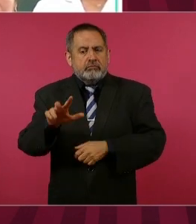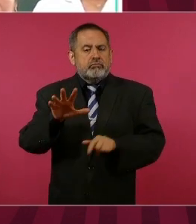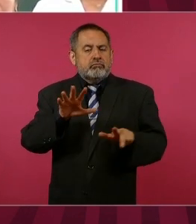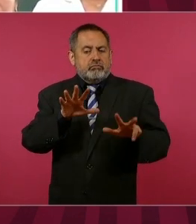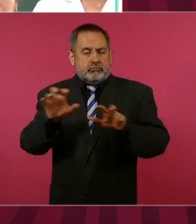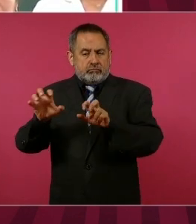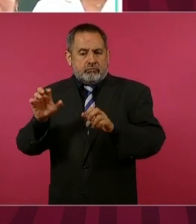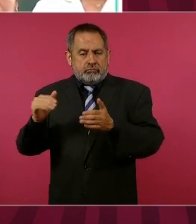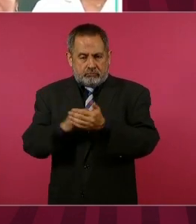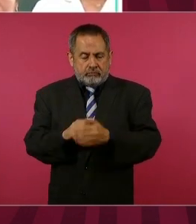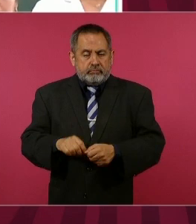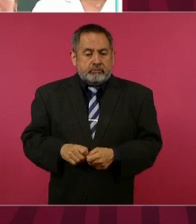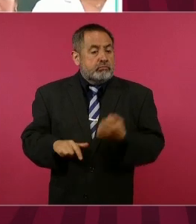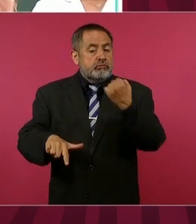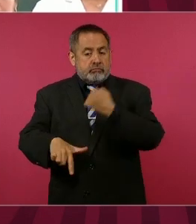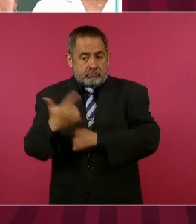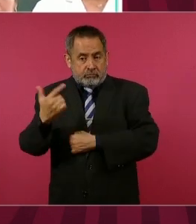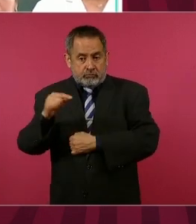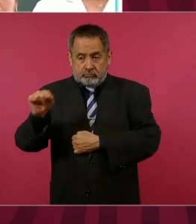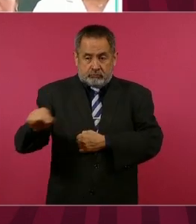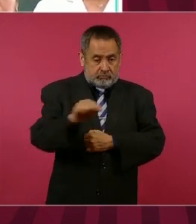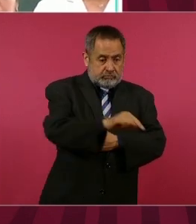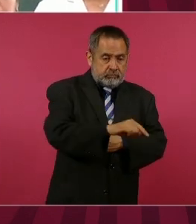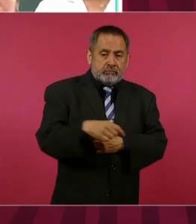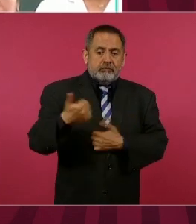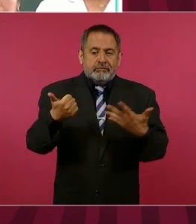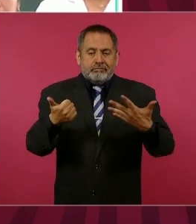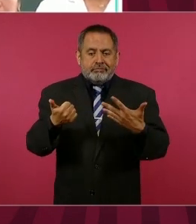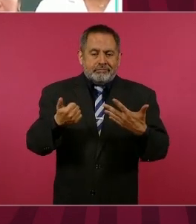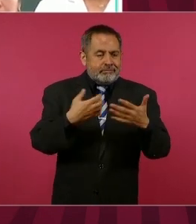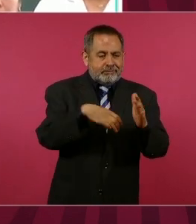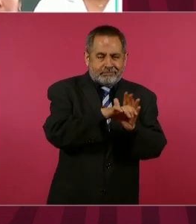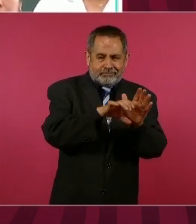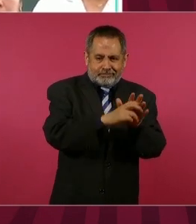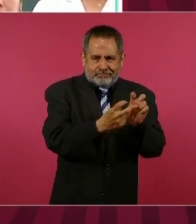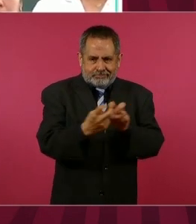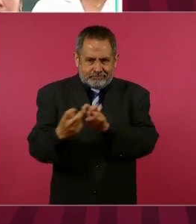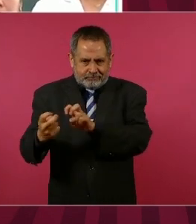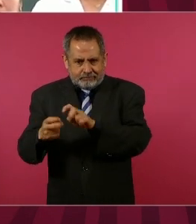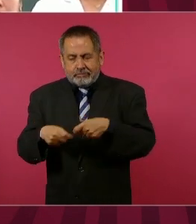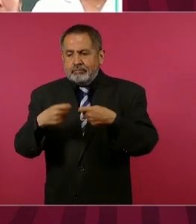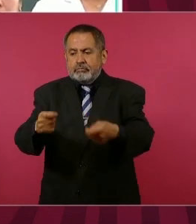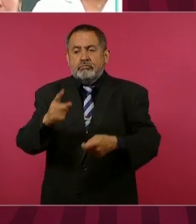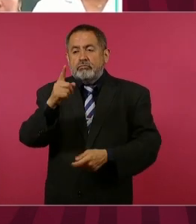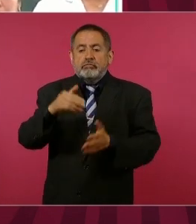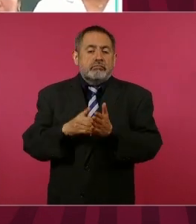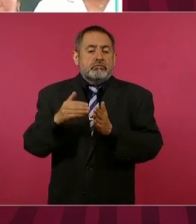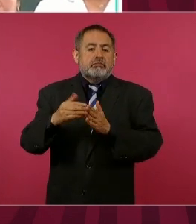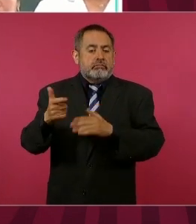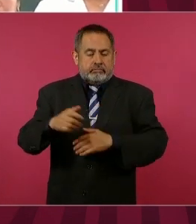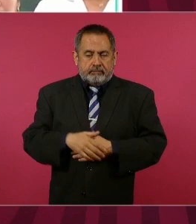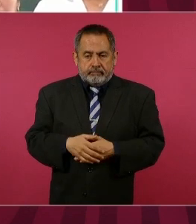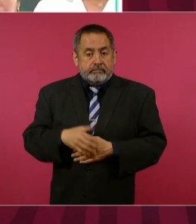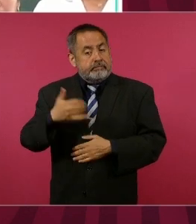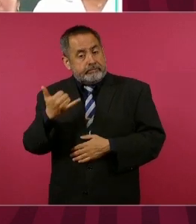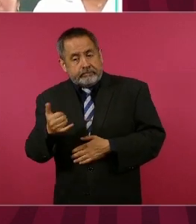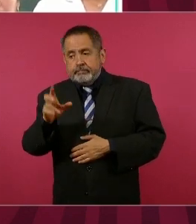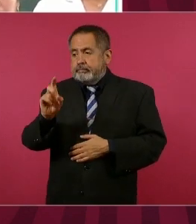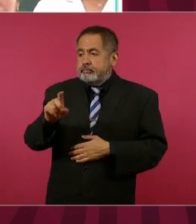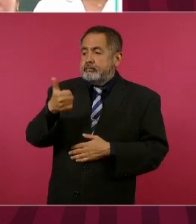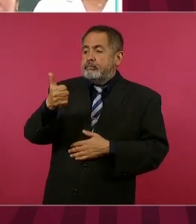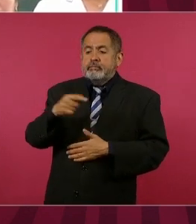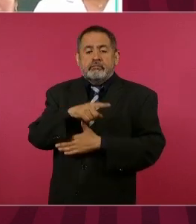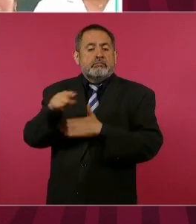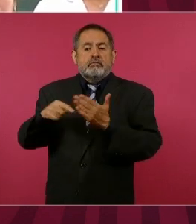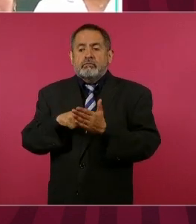12 centros de 6 consultorios o más que reciben 1 millón de pesos y 36 centros de salud con servicios